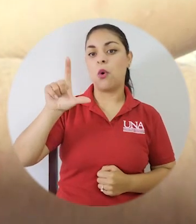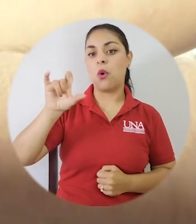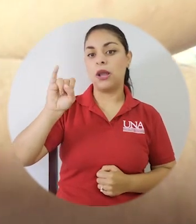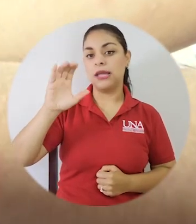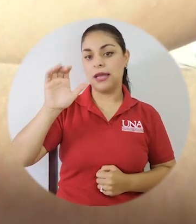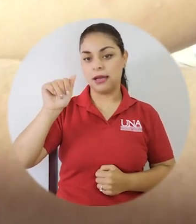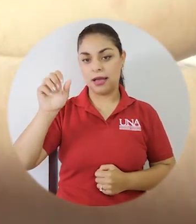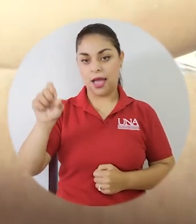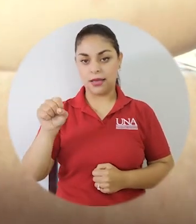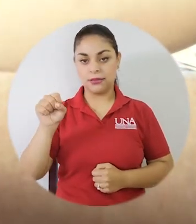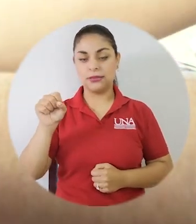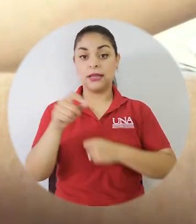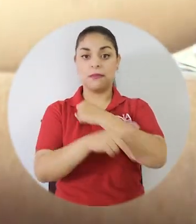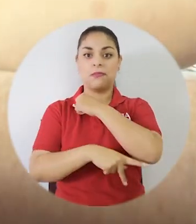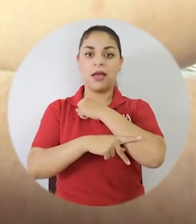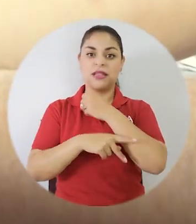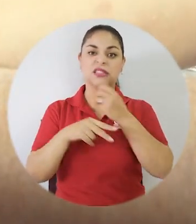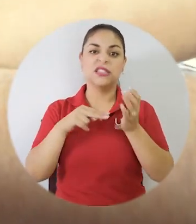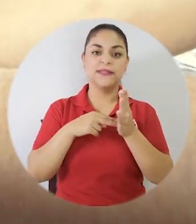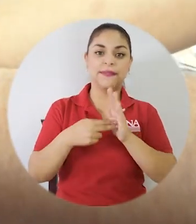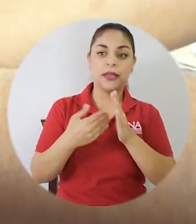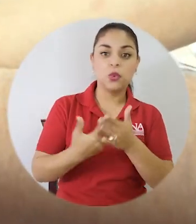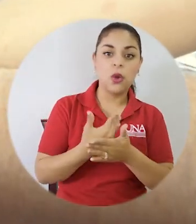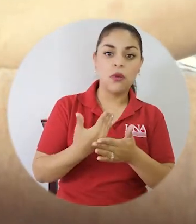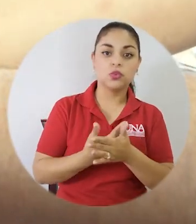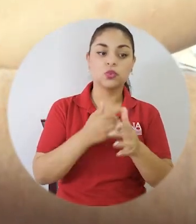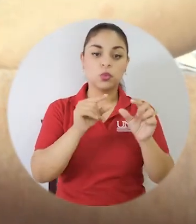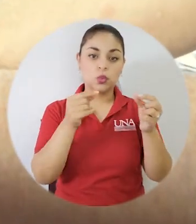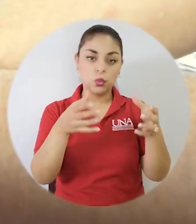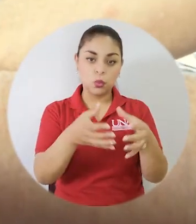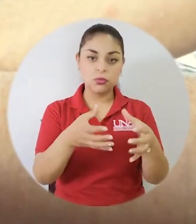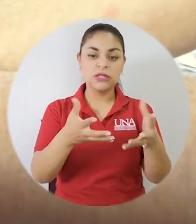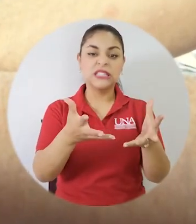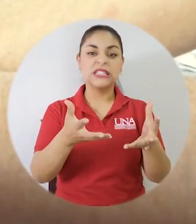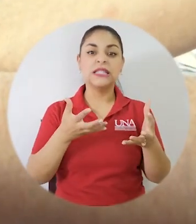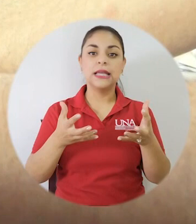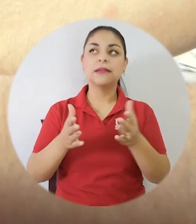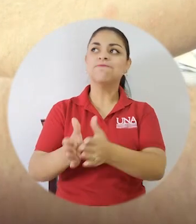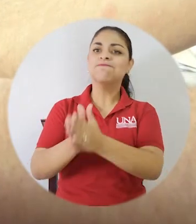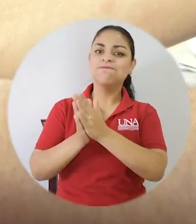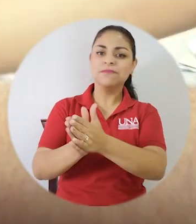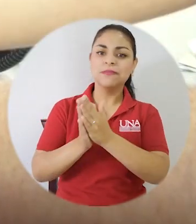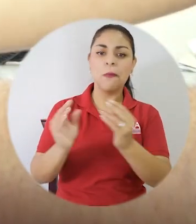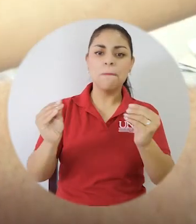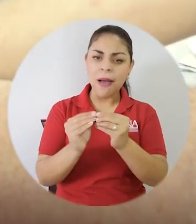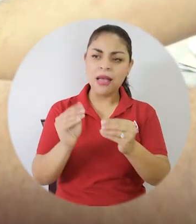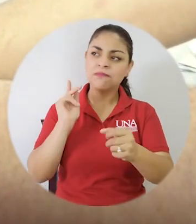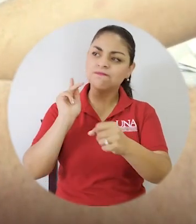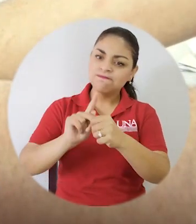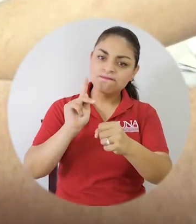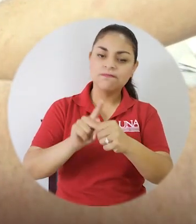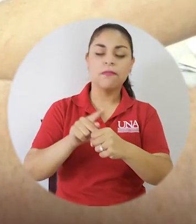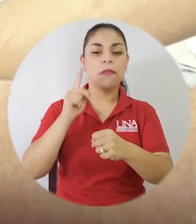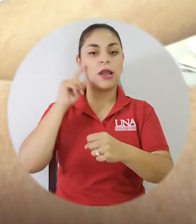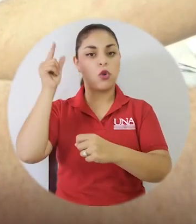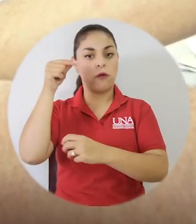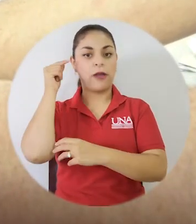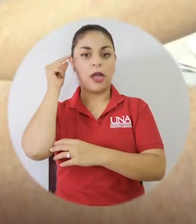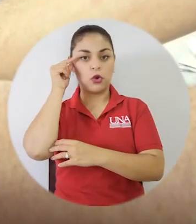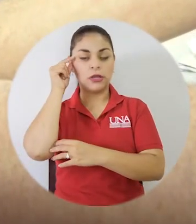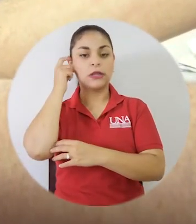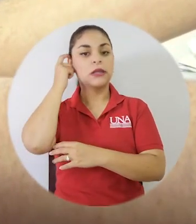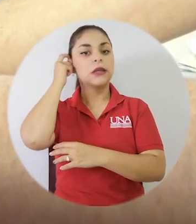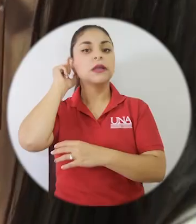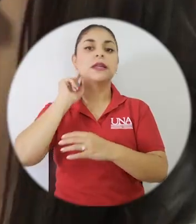nuevos grupos que empiezan a clamar por mayor participación dentro de esas estructuras del Estado, y particularmente